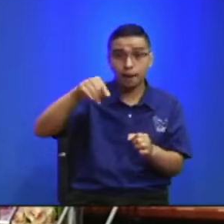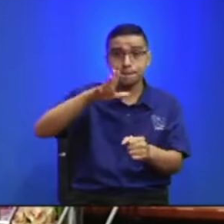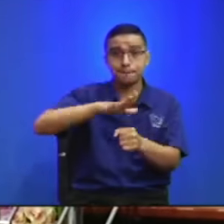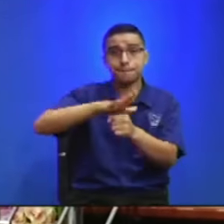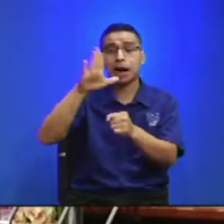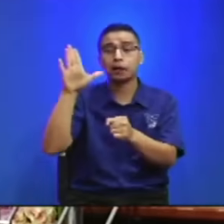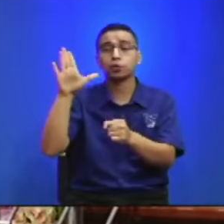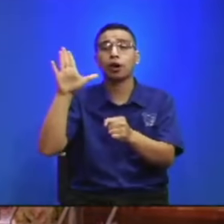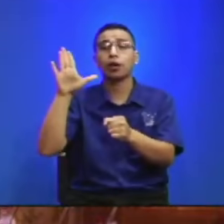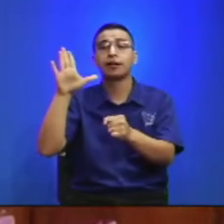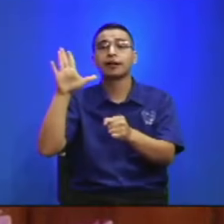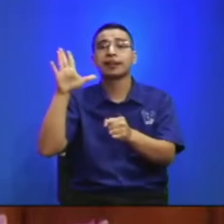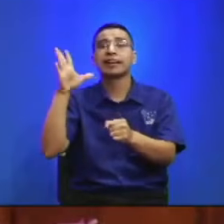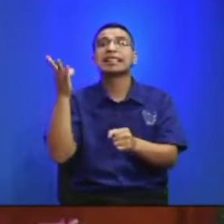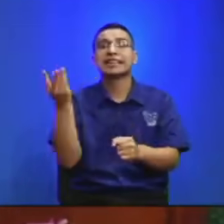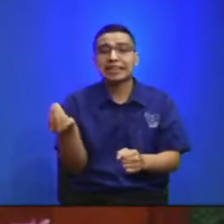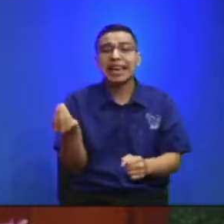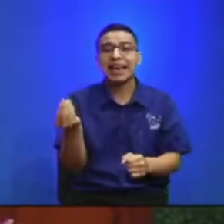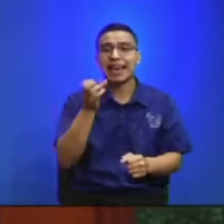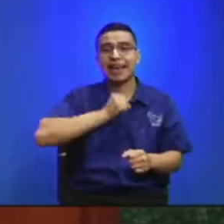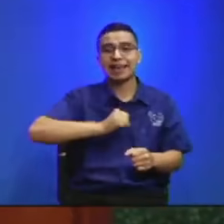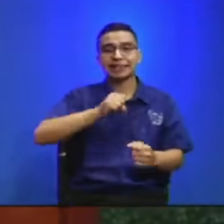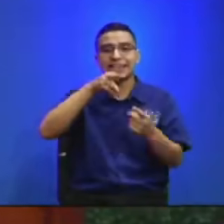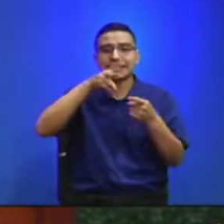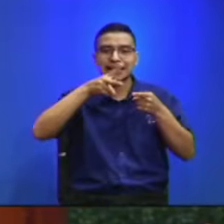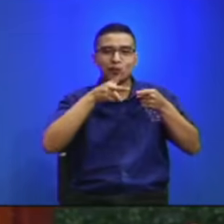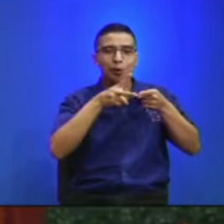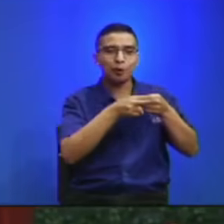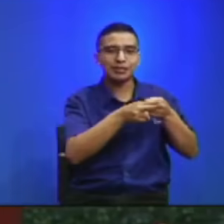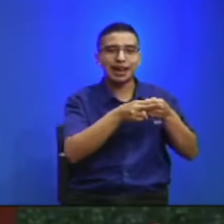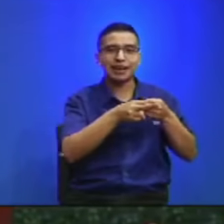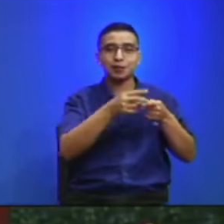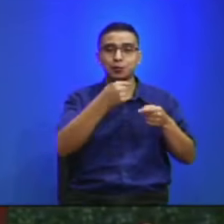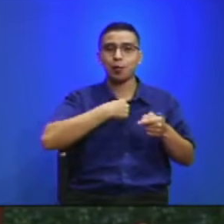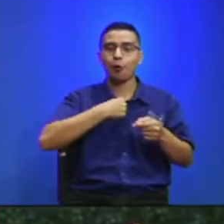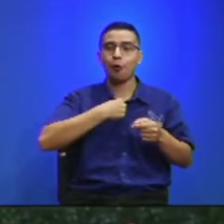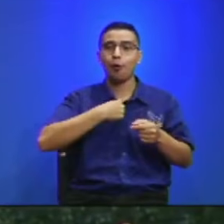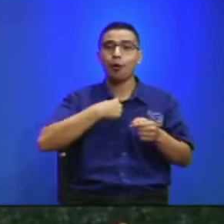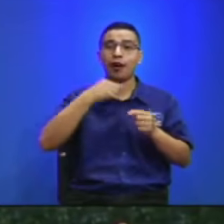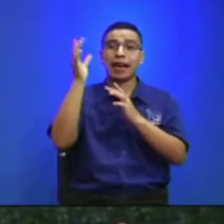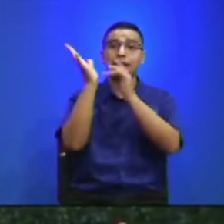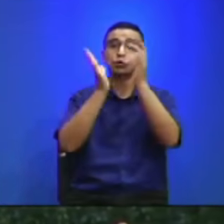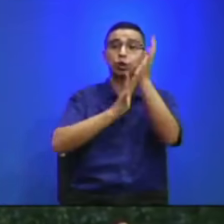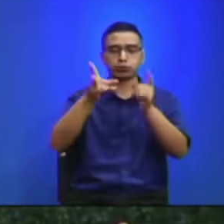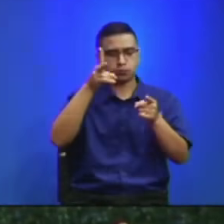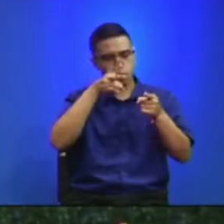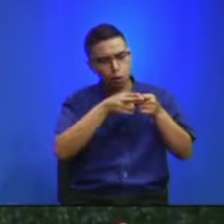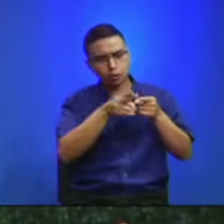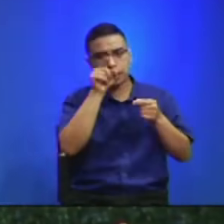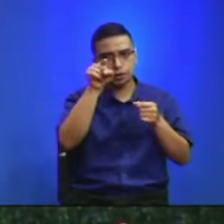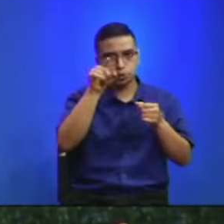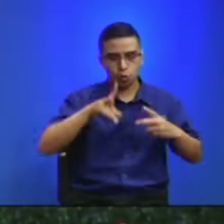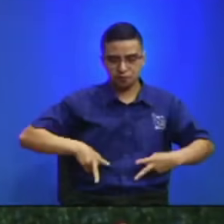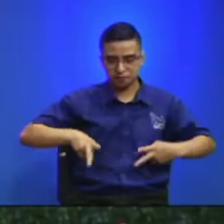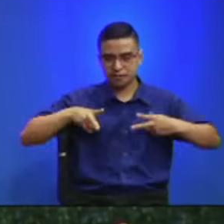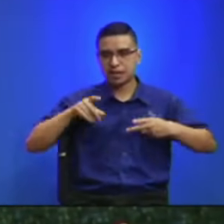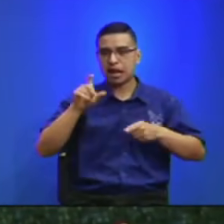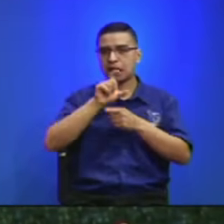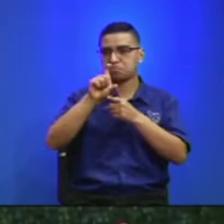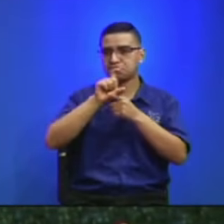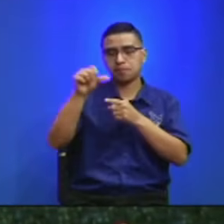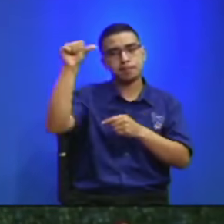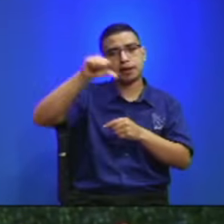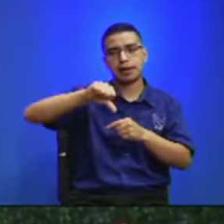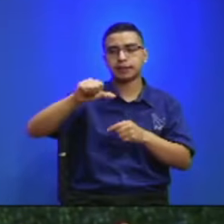de que es de corta miento te voy a cortar eso entonces por eso mismo